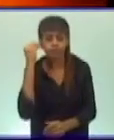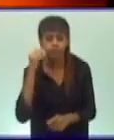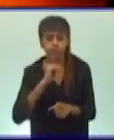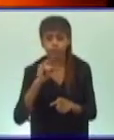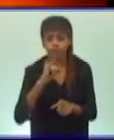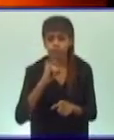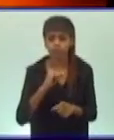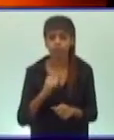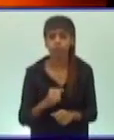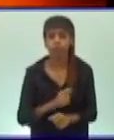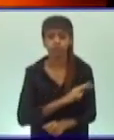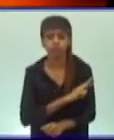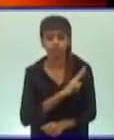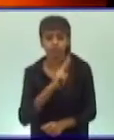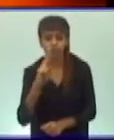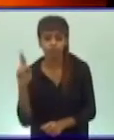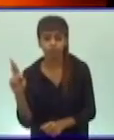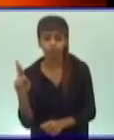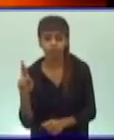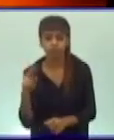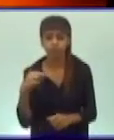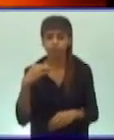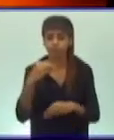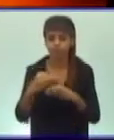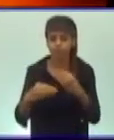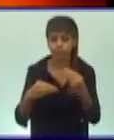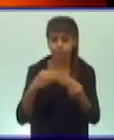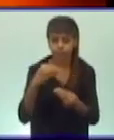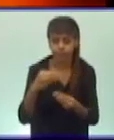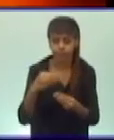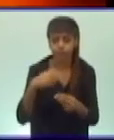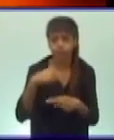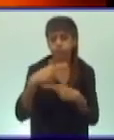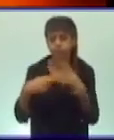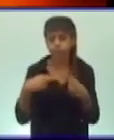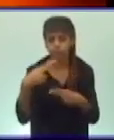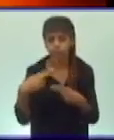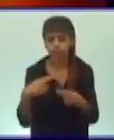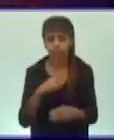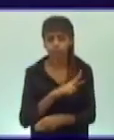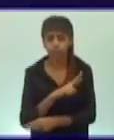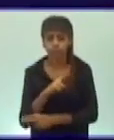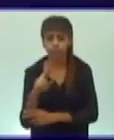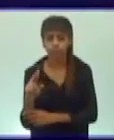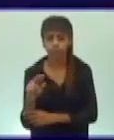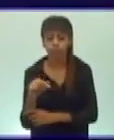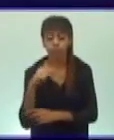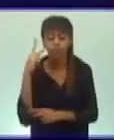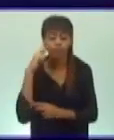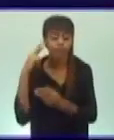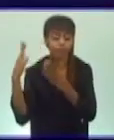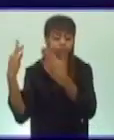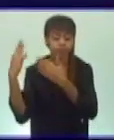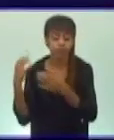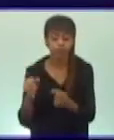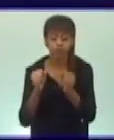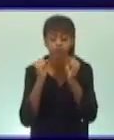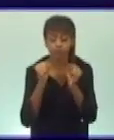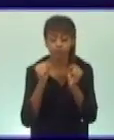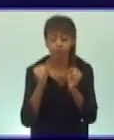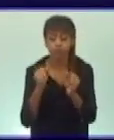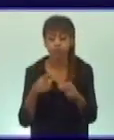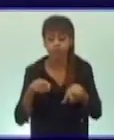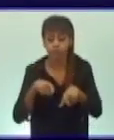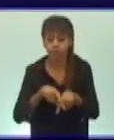y el proceso que se lleva a cabo. Recordamos entonces que en ese fortalecimiento de la unidad